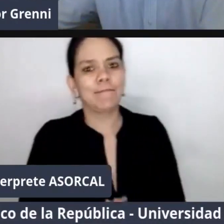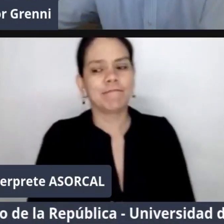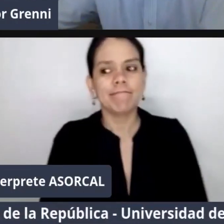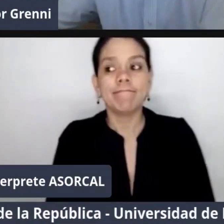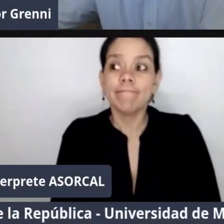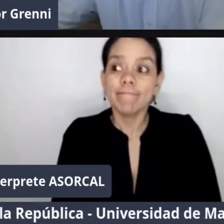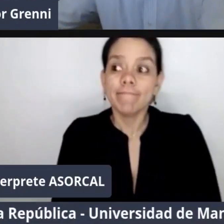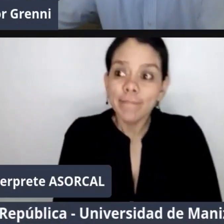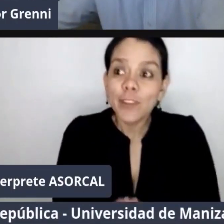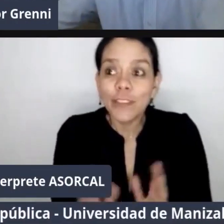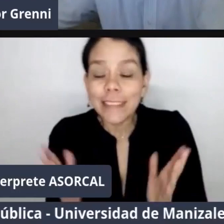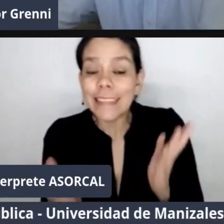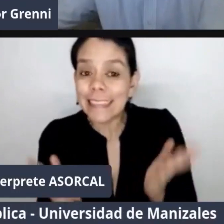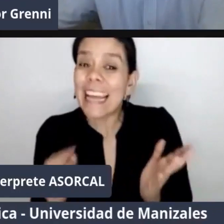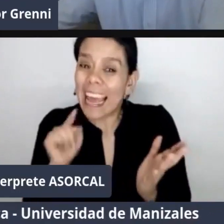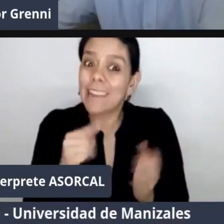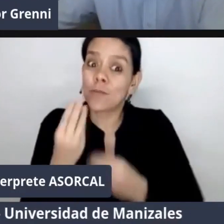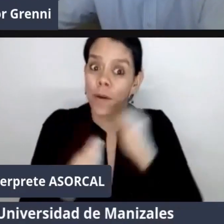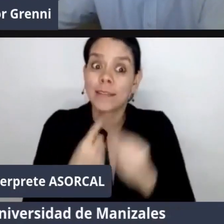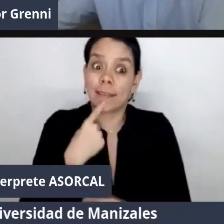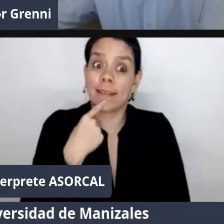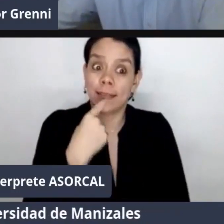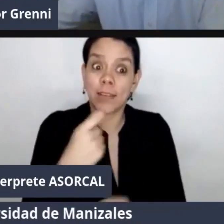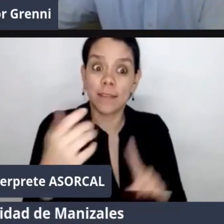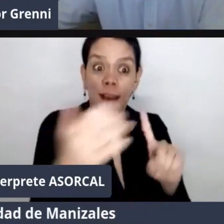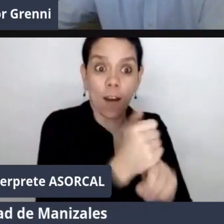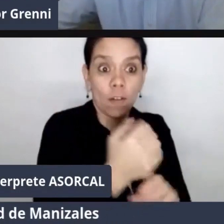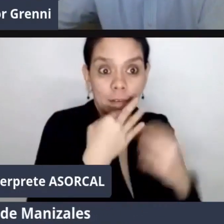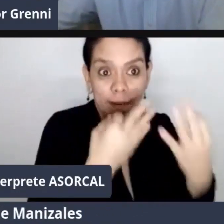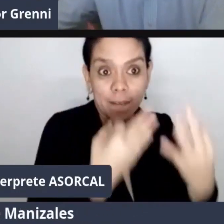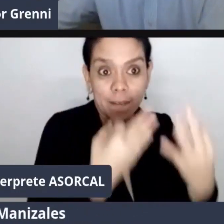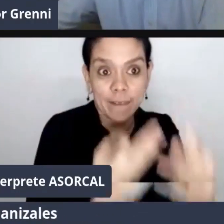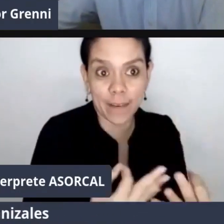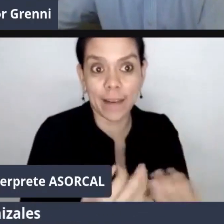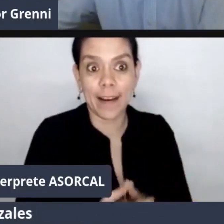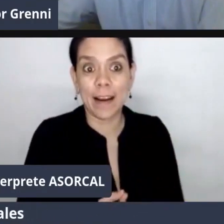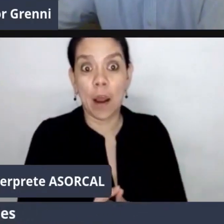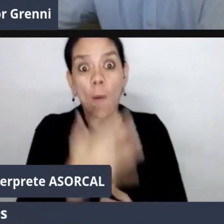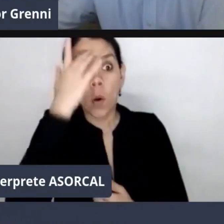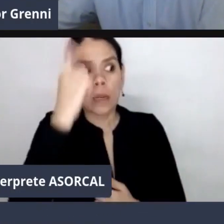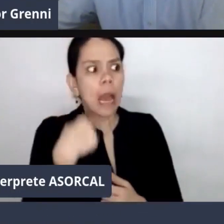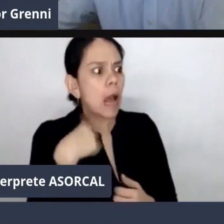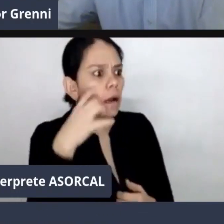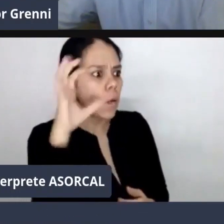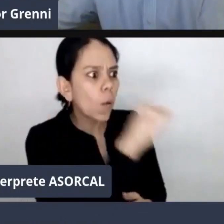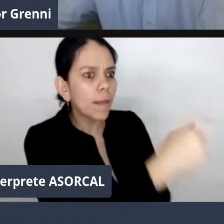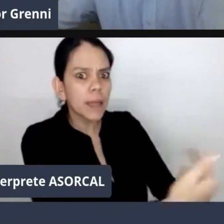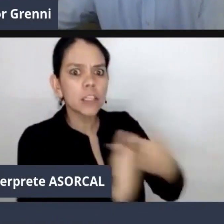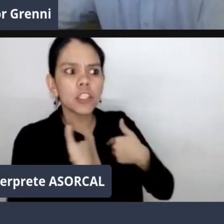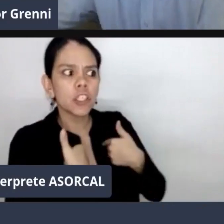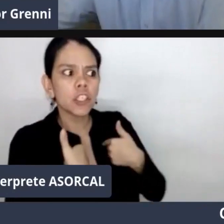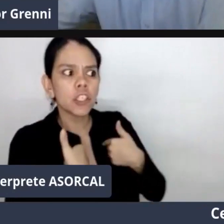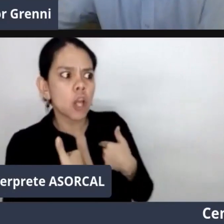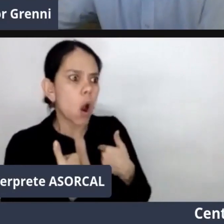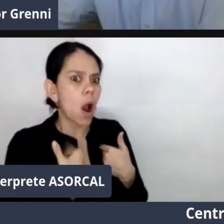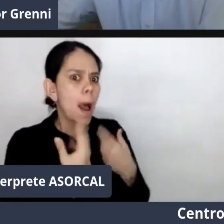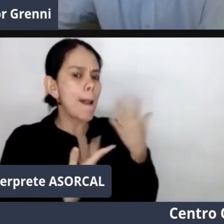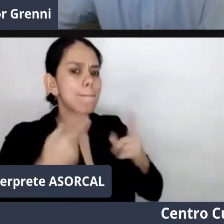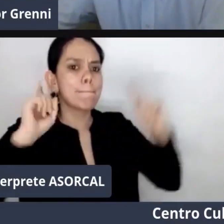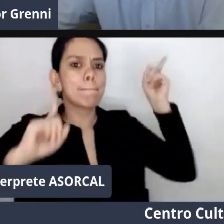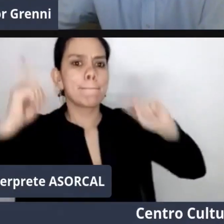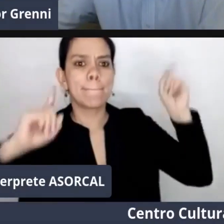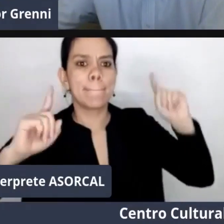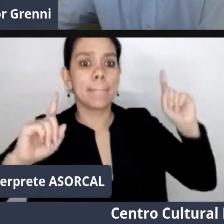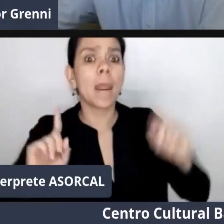podrían hacerles pesar algunos delitos cometidos, están todavía vivas estas personas y tienen mucho poder